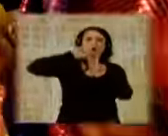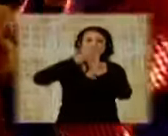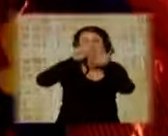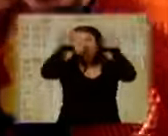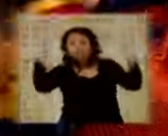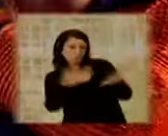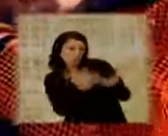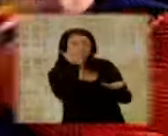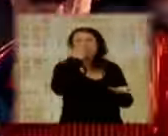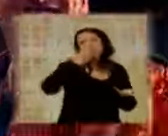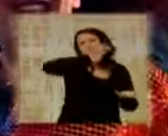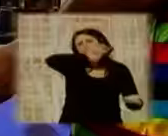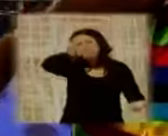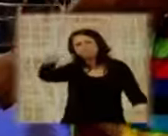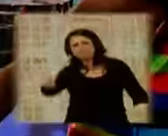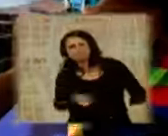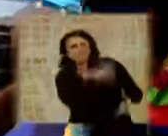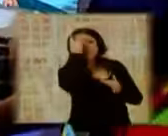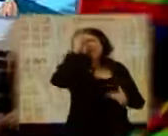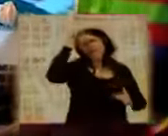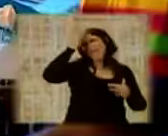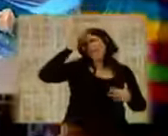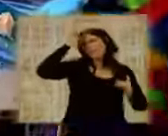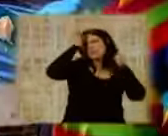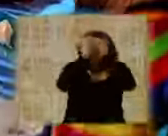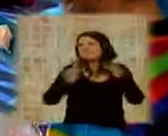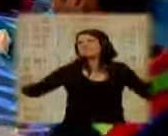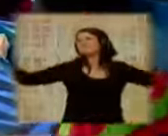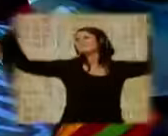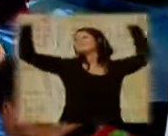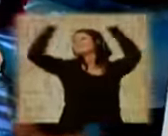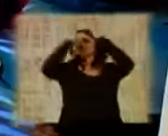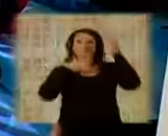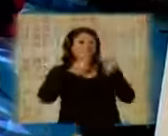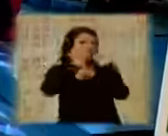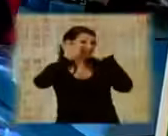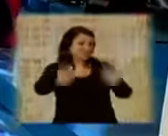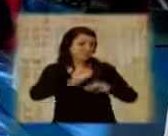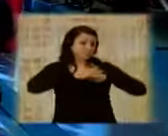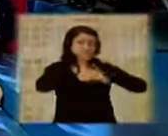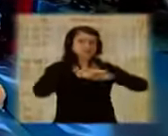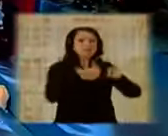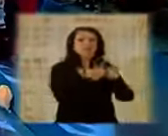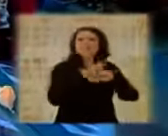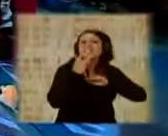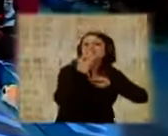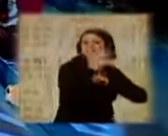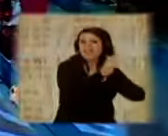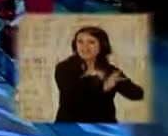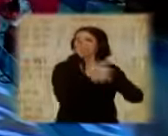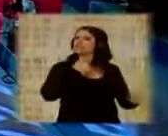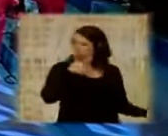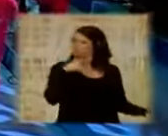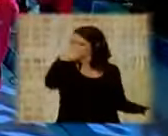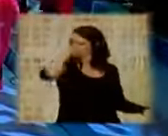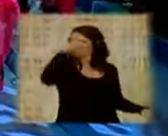Multicolor, de sueños y fantasías, sirena es mi vocación. Los mares son cristalinos, eso ya lo